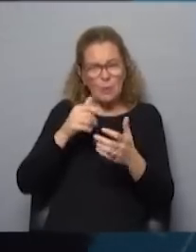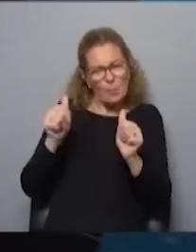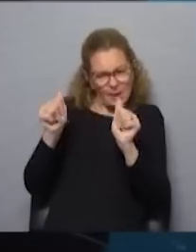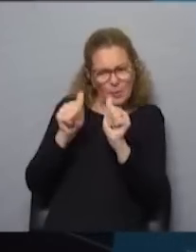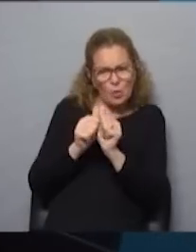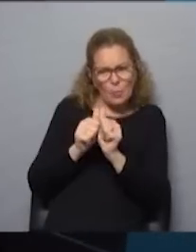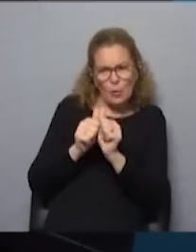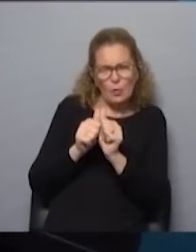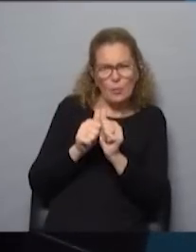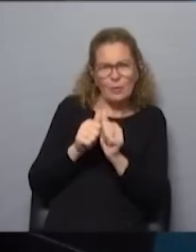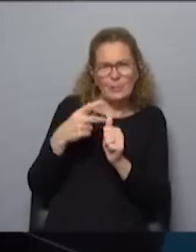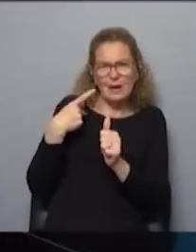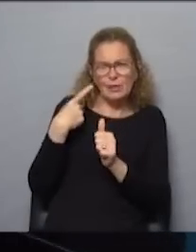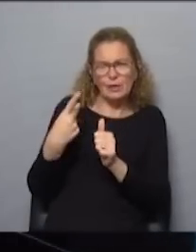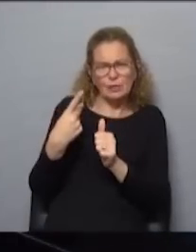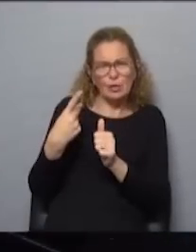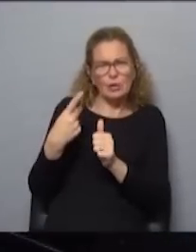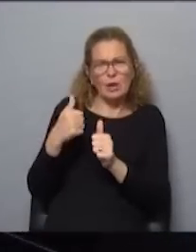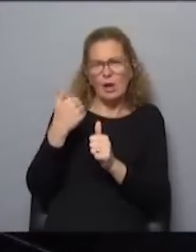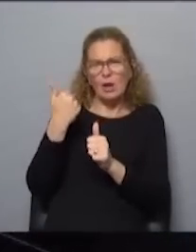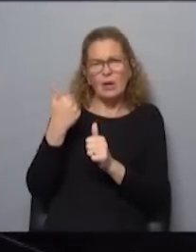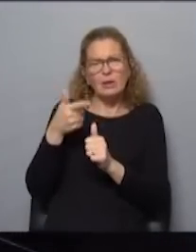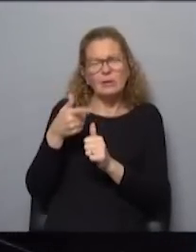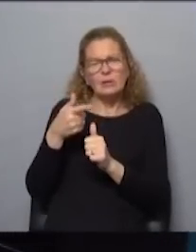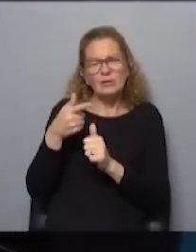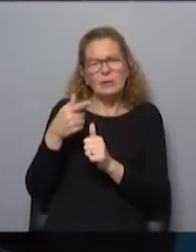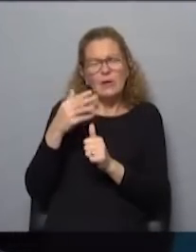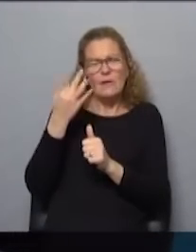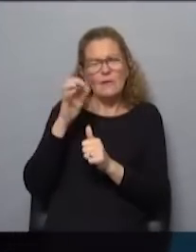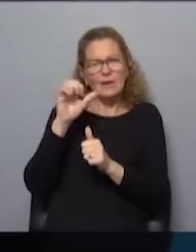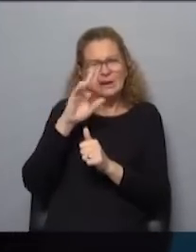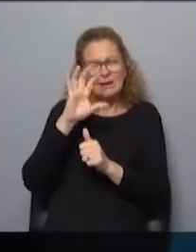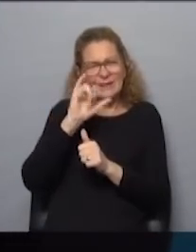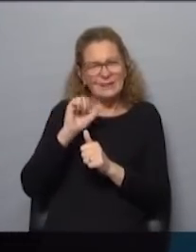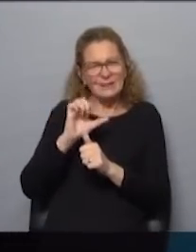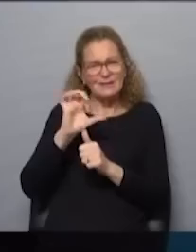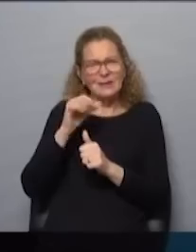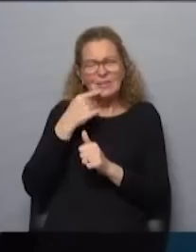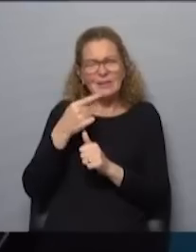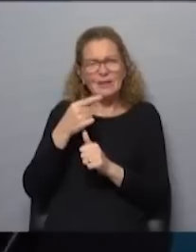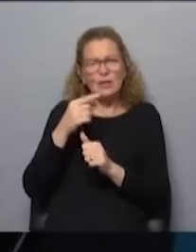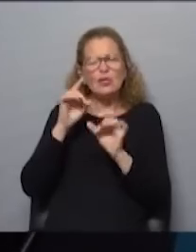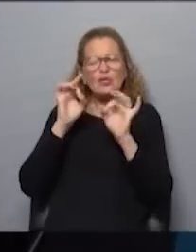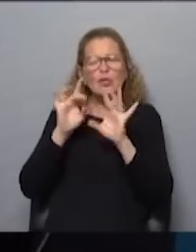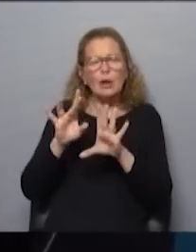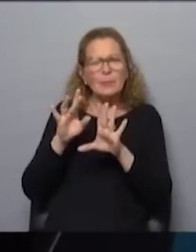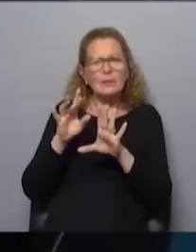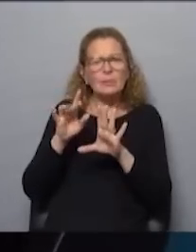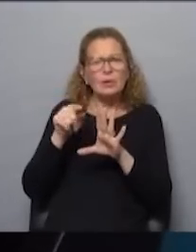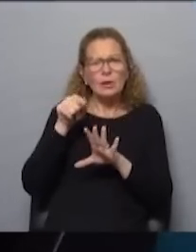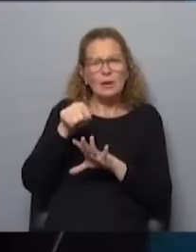a los directores de la oposición el doctor rodrigo financie que la rp sólo puede hacer